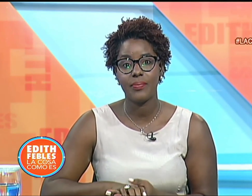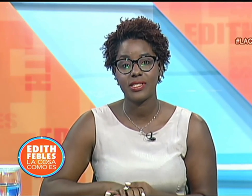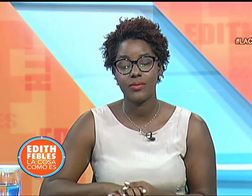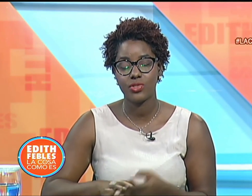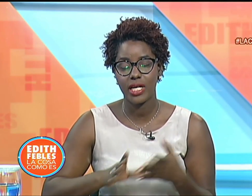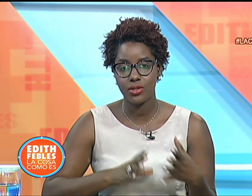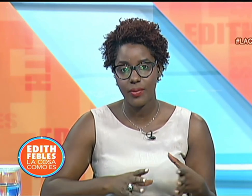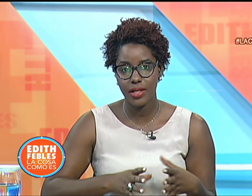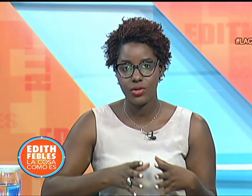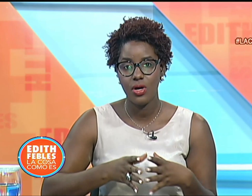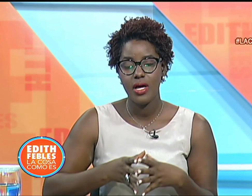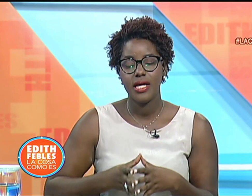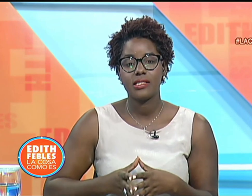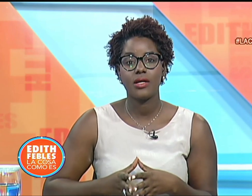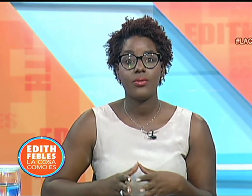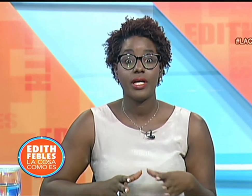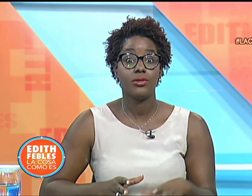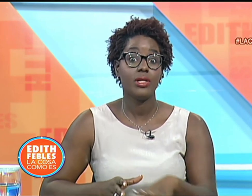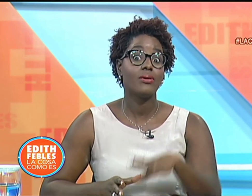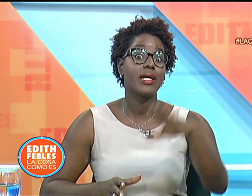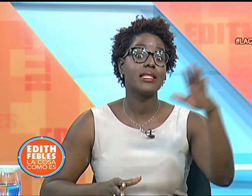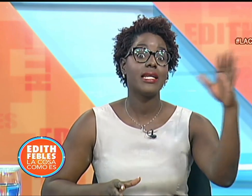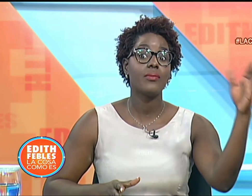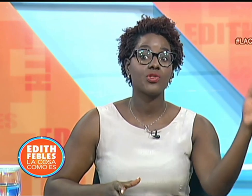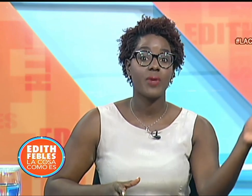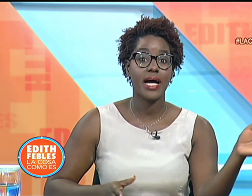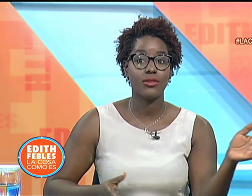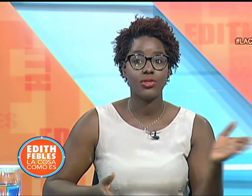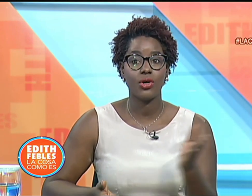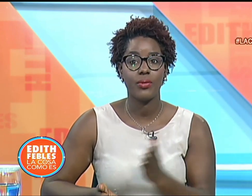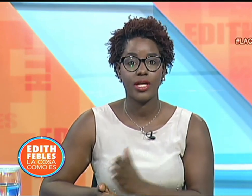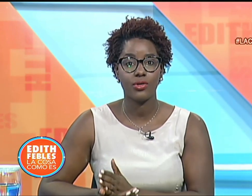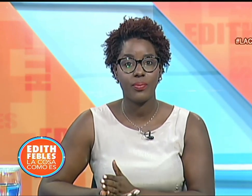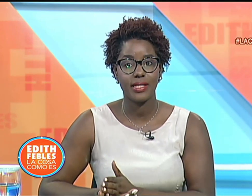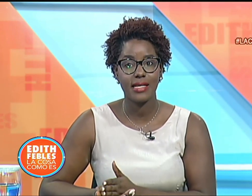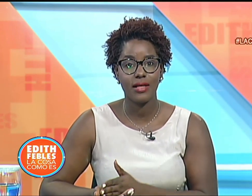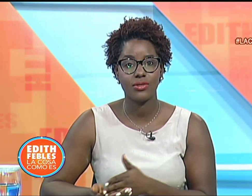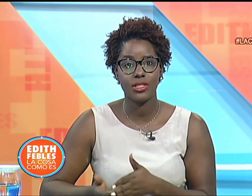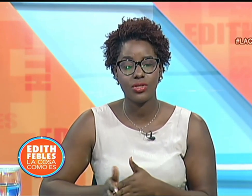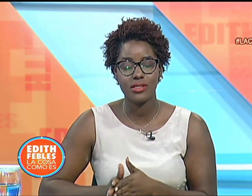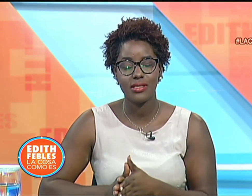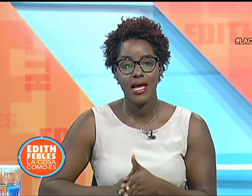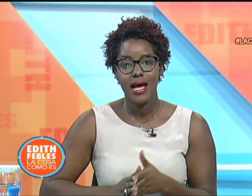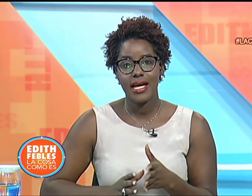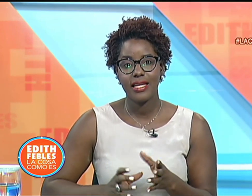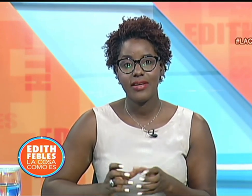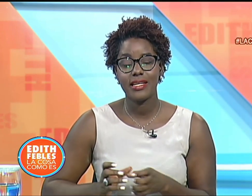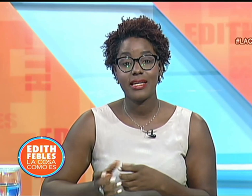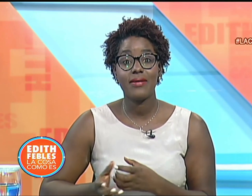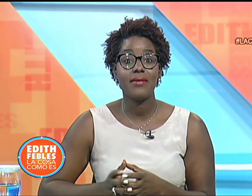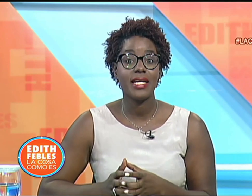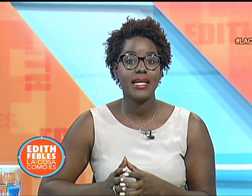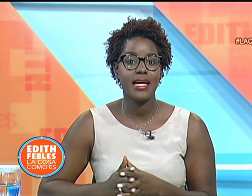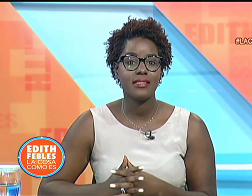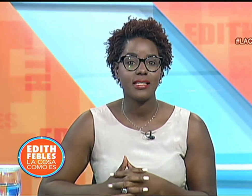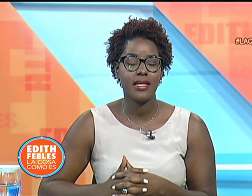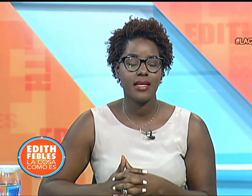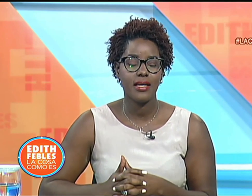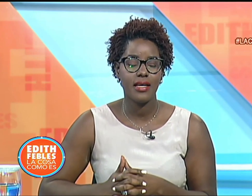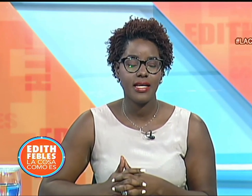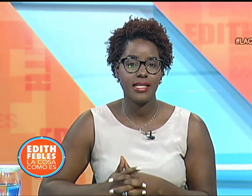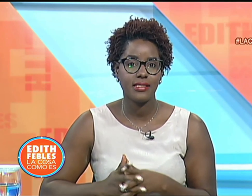cantidad de préstamos que ha tomado este gobierno y lo que tenemos pagando de gobiernos pasados. Entonces, hay que ver qué va a